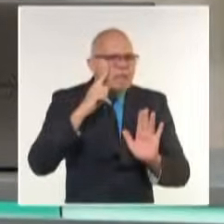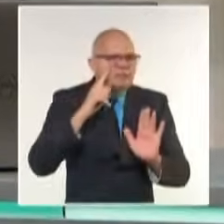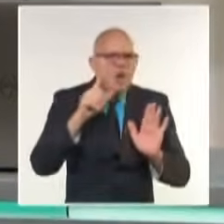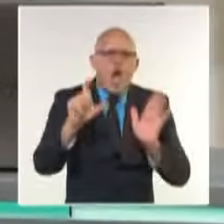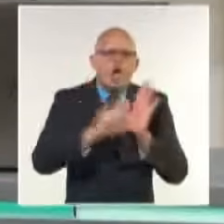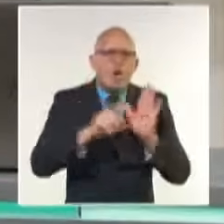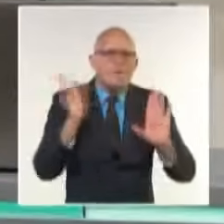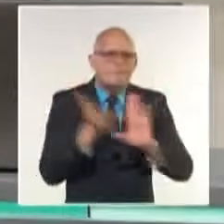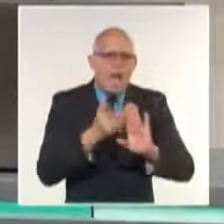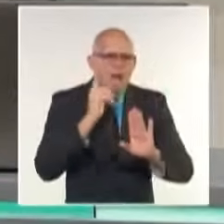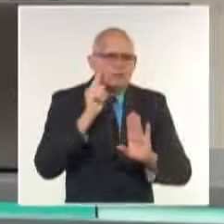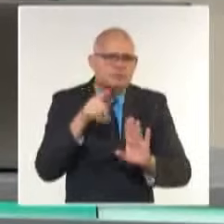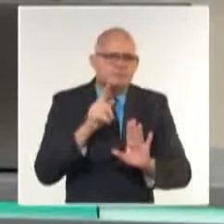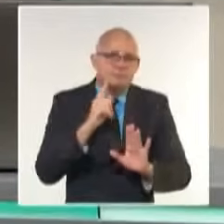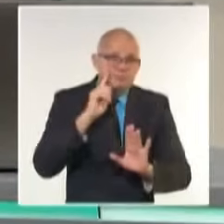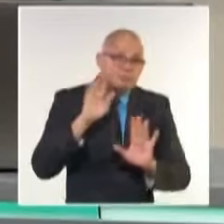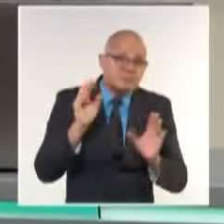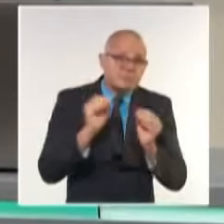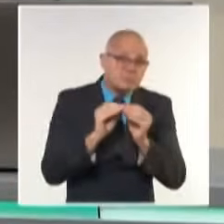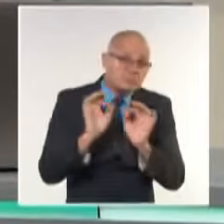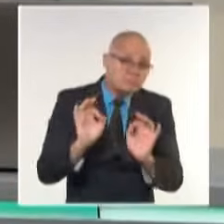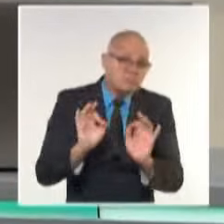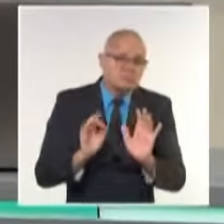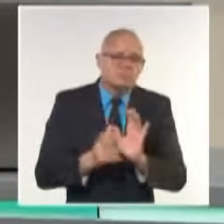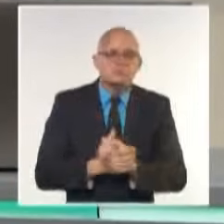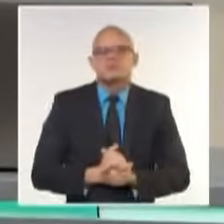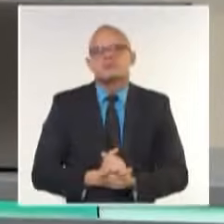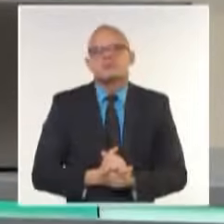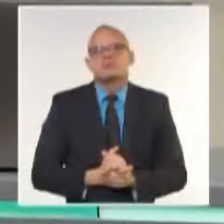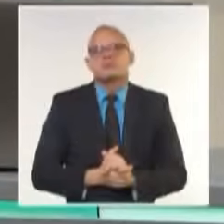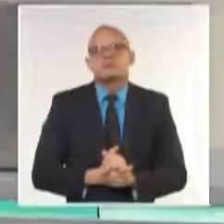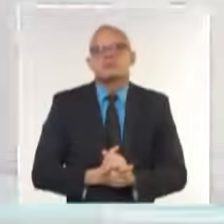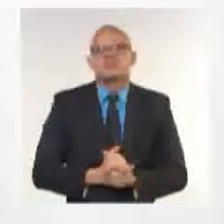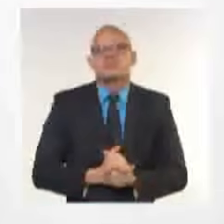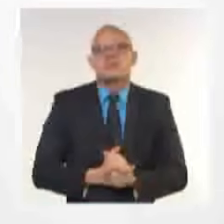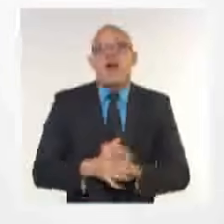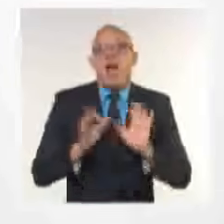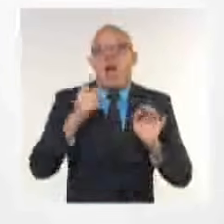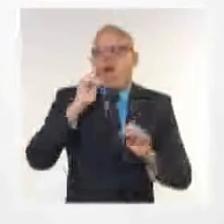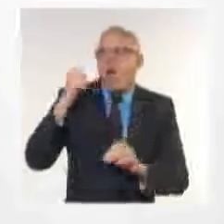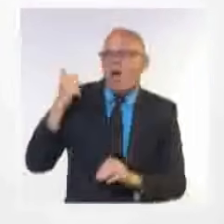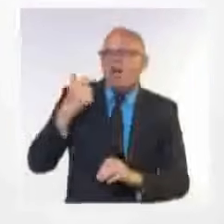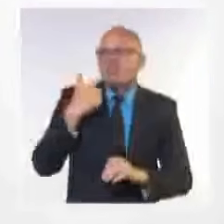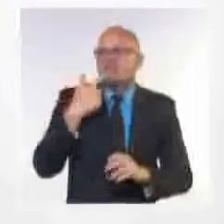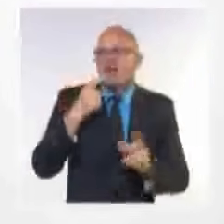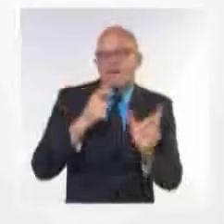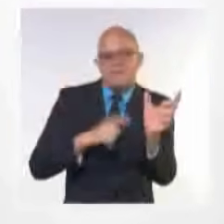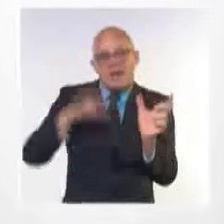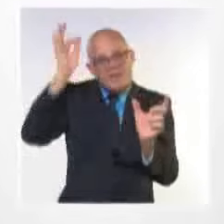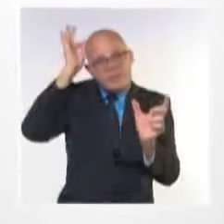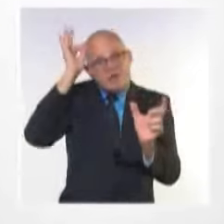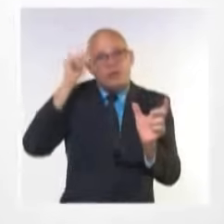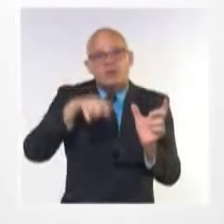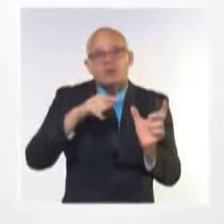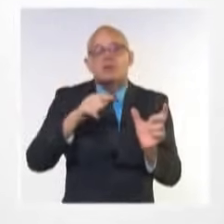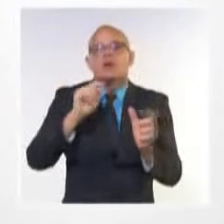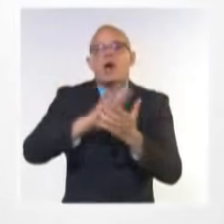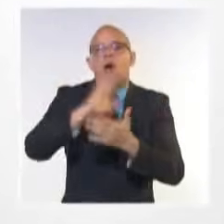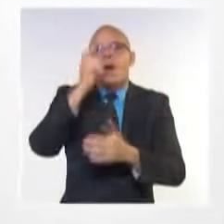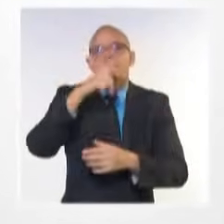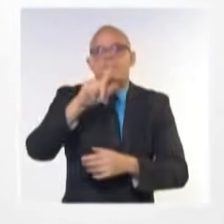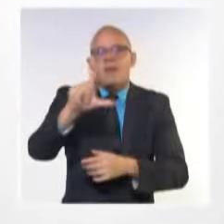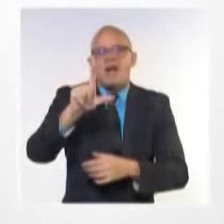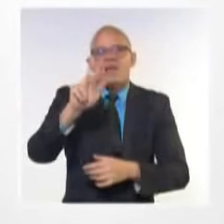y dígame si por ahí está la apreciación que tienen ustedes en la Fiscalía Fiscal. ¿Malversación es eso? Correcto. Sí. El proceso penal